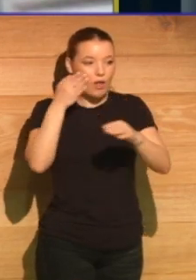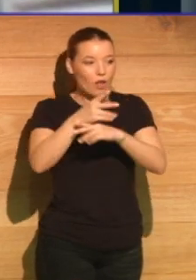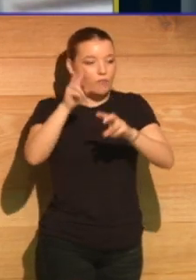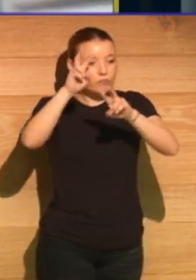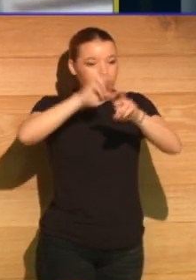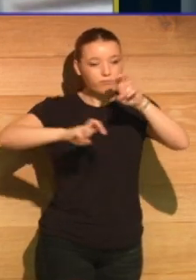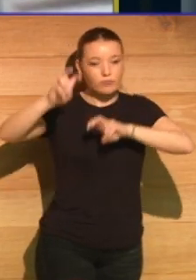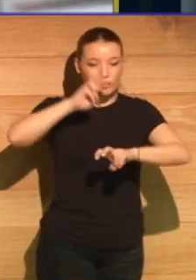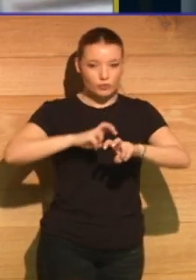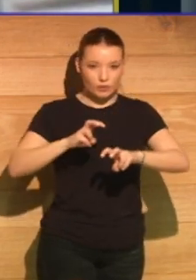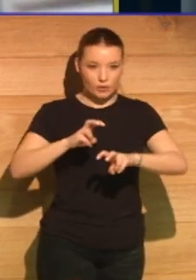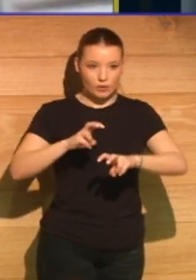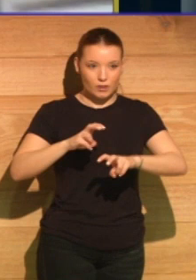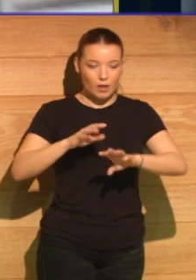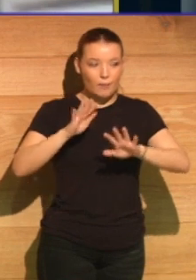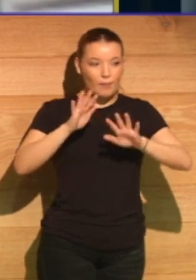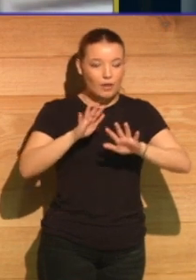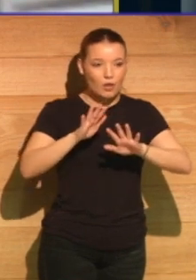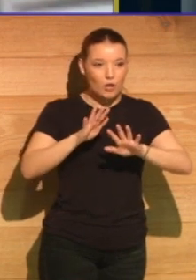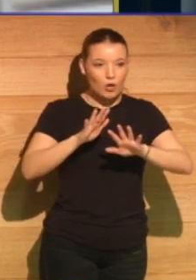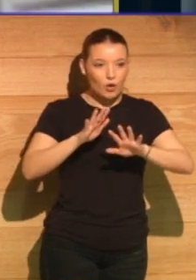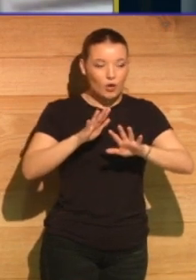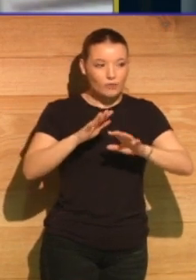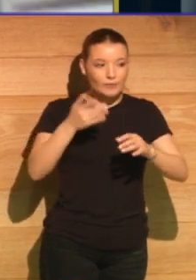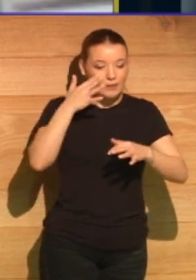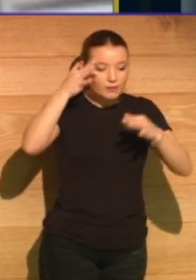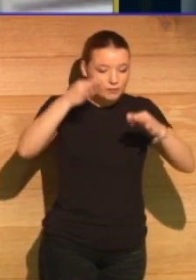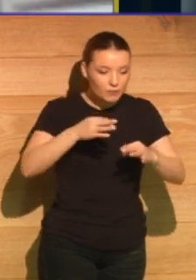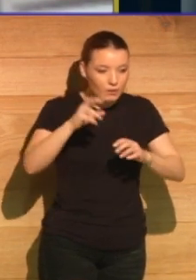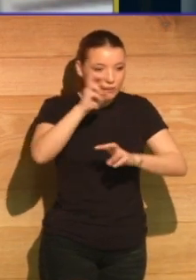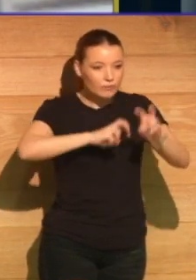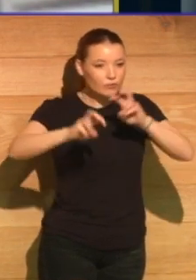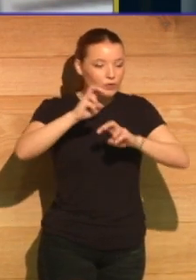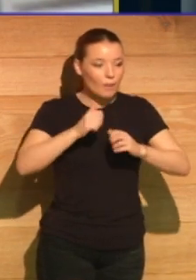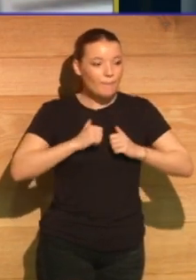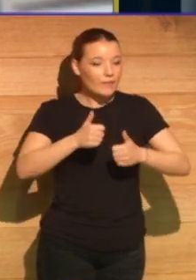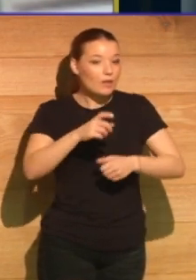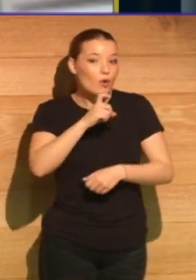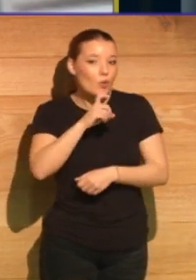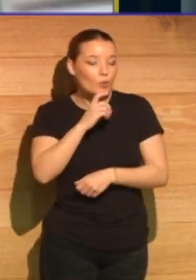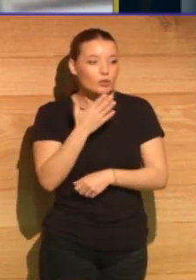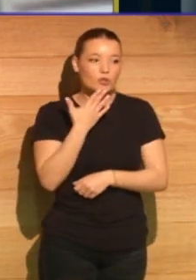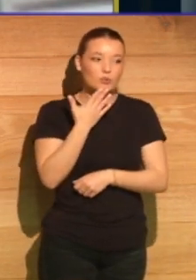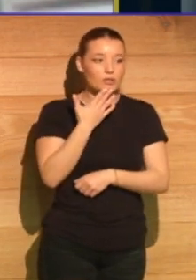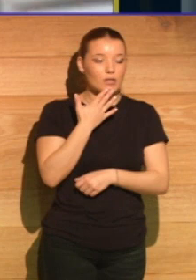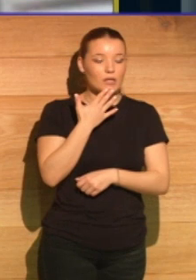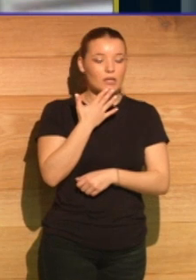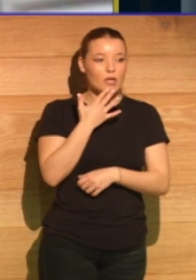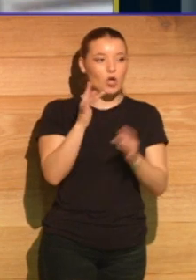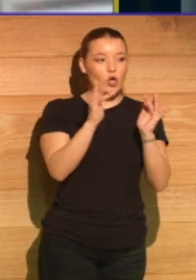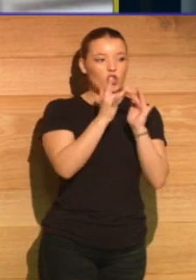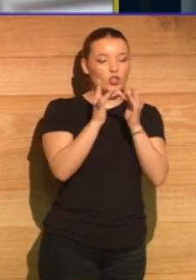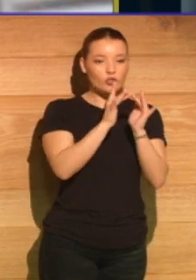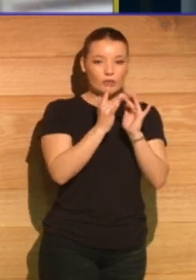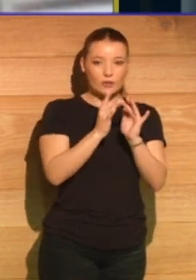a buscarlas, pero ya inicias esa búsqueda después de un contacto que entiendo lo que quiere decir Estíbaliz, que es